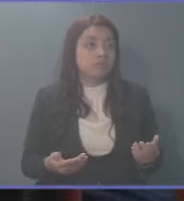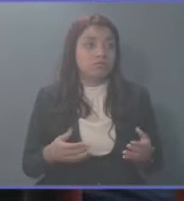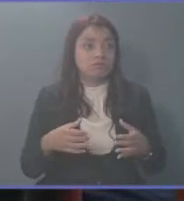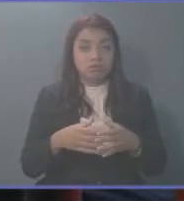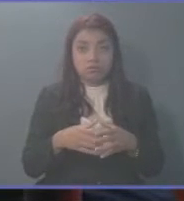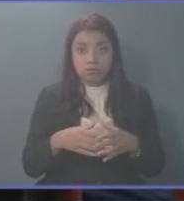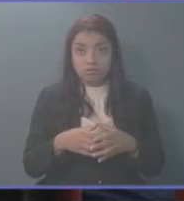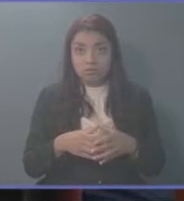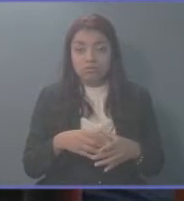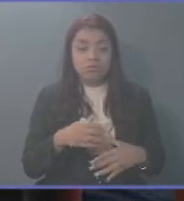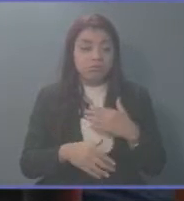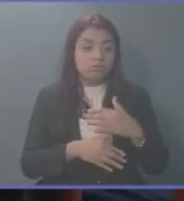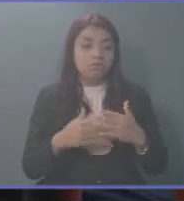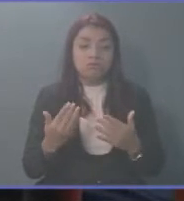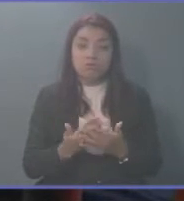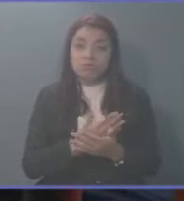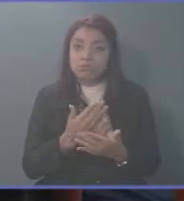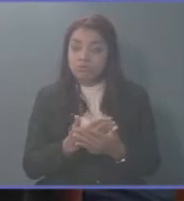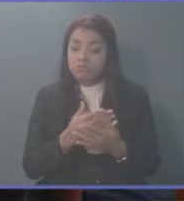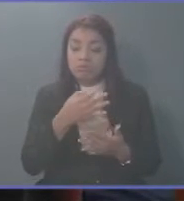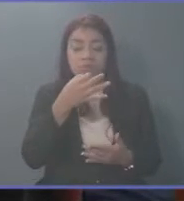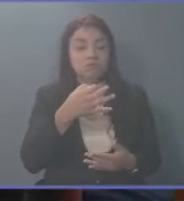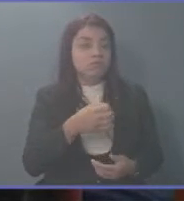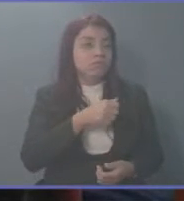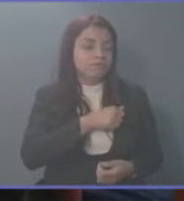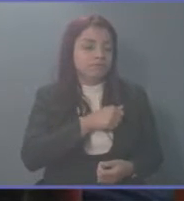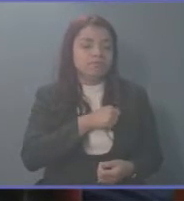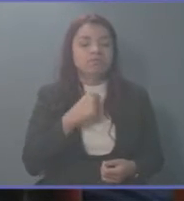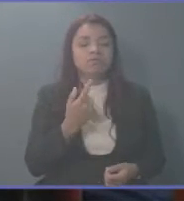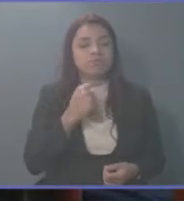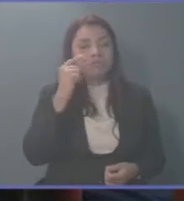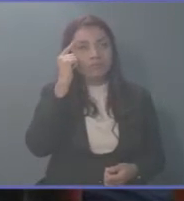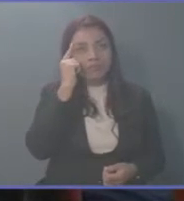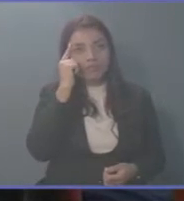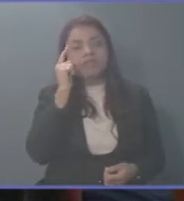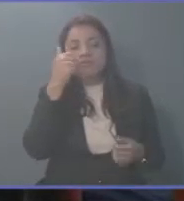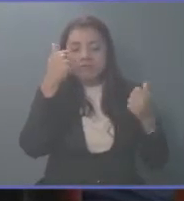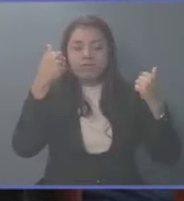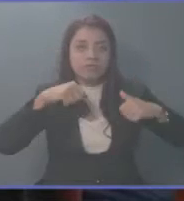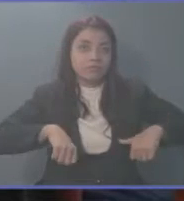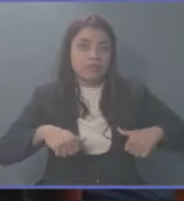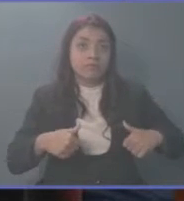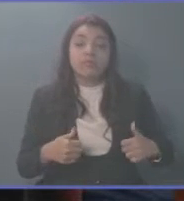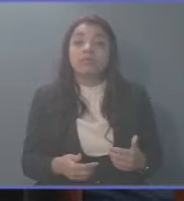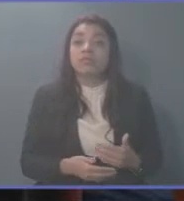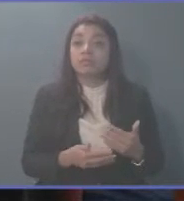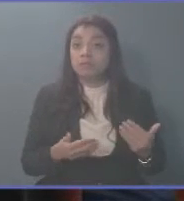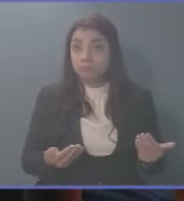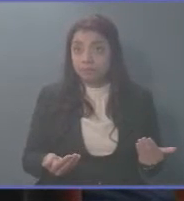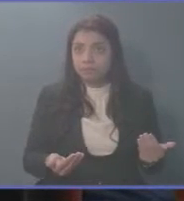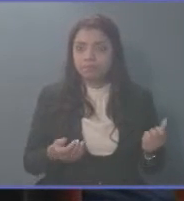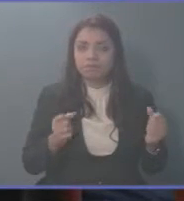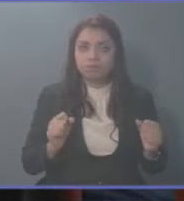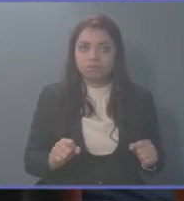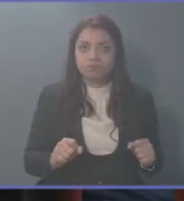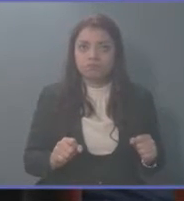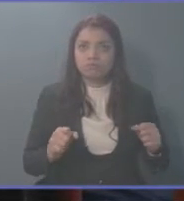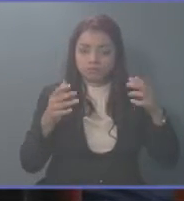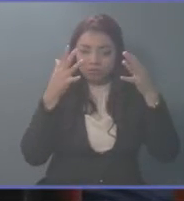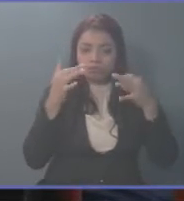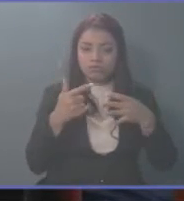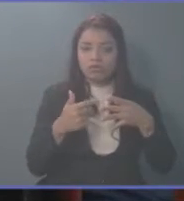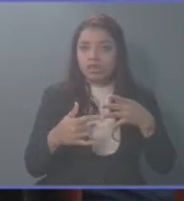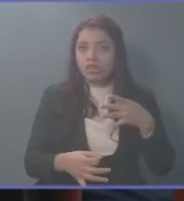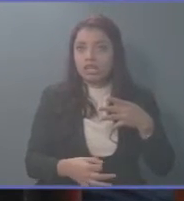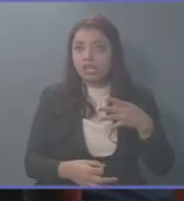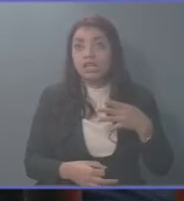de efectuar el estudio correspondiente, estima que la iniciativa es procedente, razón por la cual se permite emitir dictamen